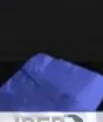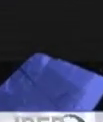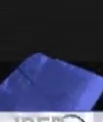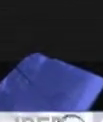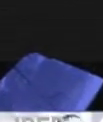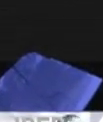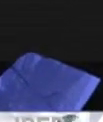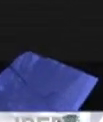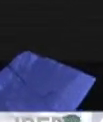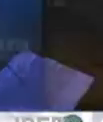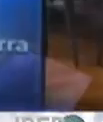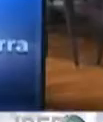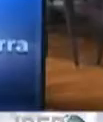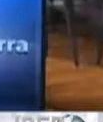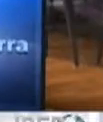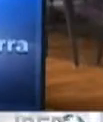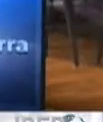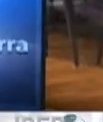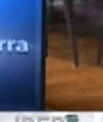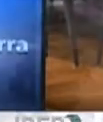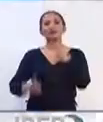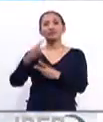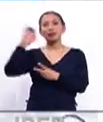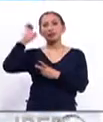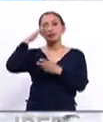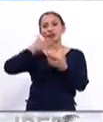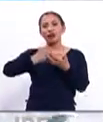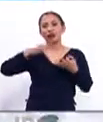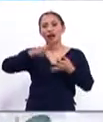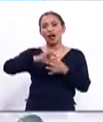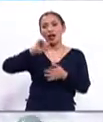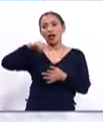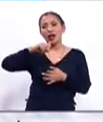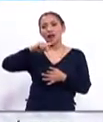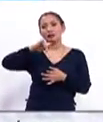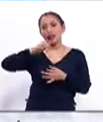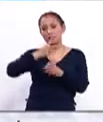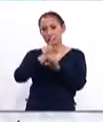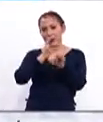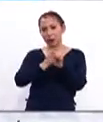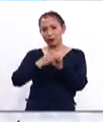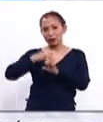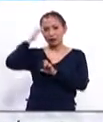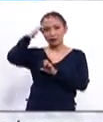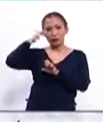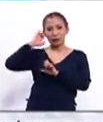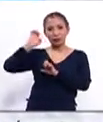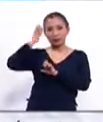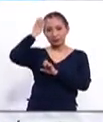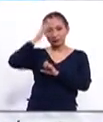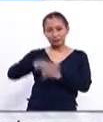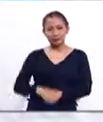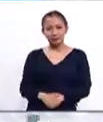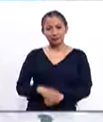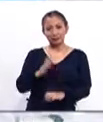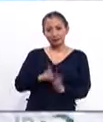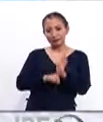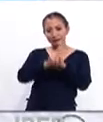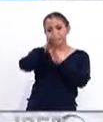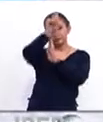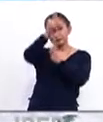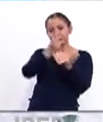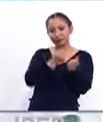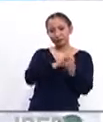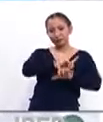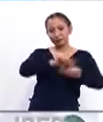Tierra. Bienvenido a Espacio a Tierra. Soy Ana Cristina Olvera y te invito a bordo de la Estación Espacial. Una nave de carga